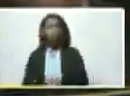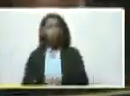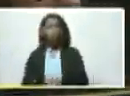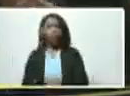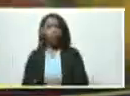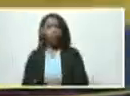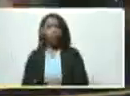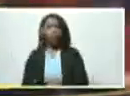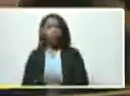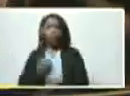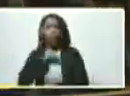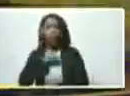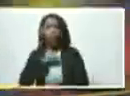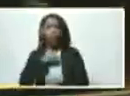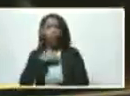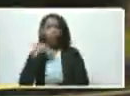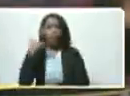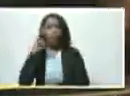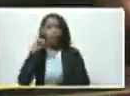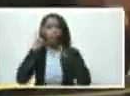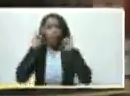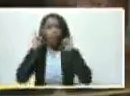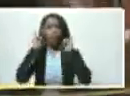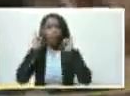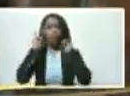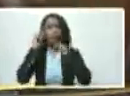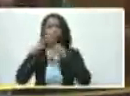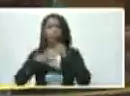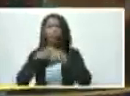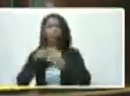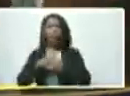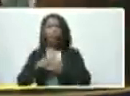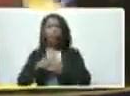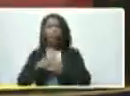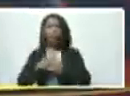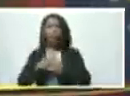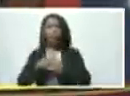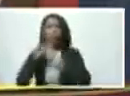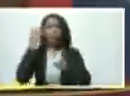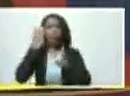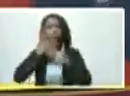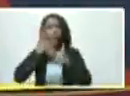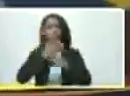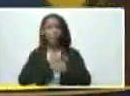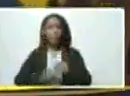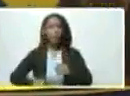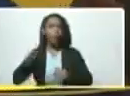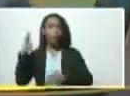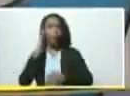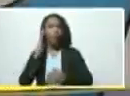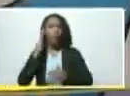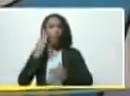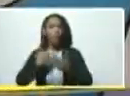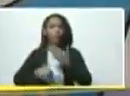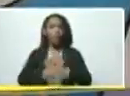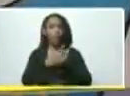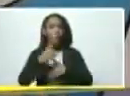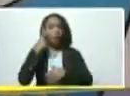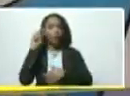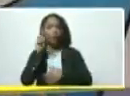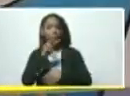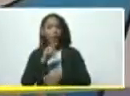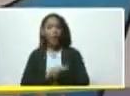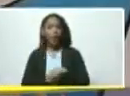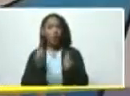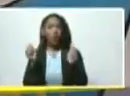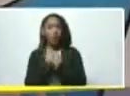de fiesta desde La Pastora. Porque como usted nos ha instruido, presidente, hemos venido avanzando en lo que tiene que ver